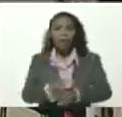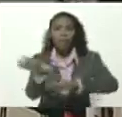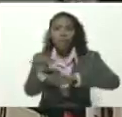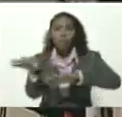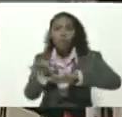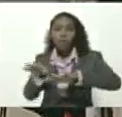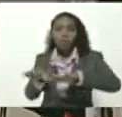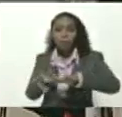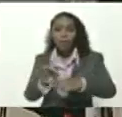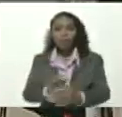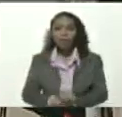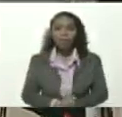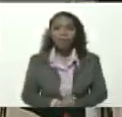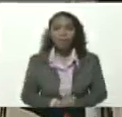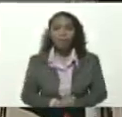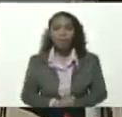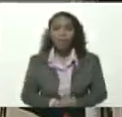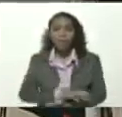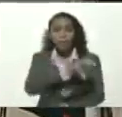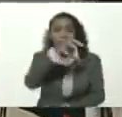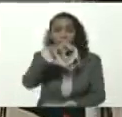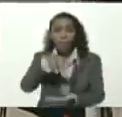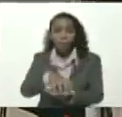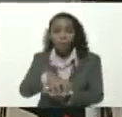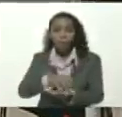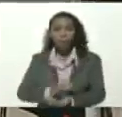municipales y regionales